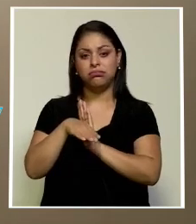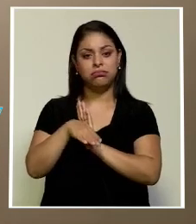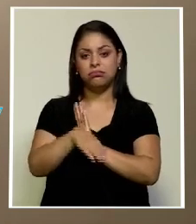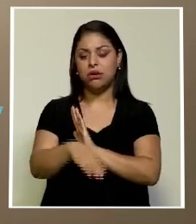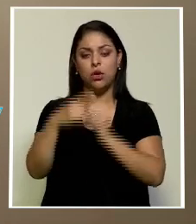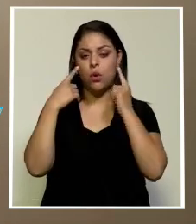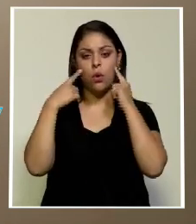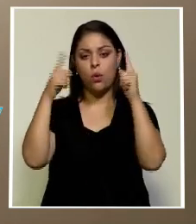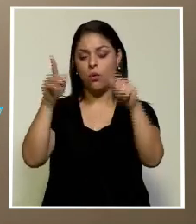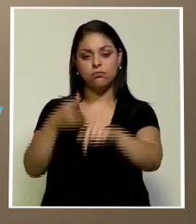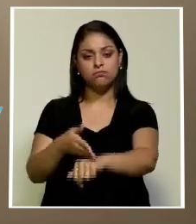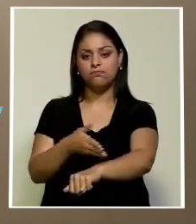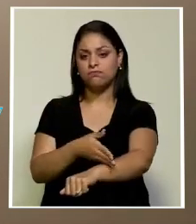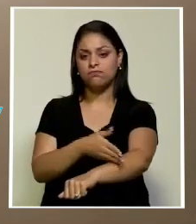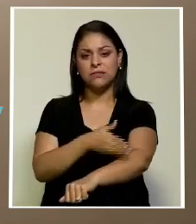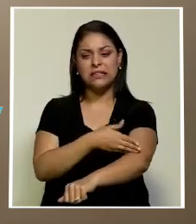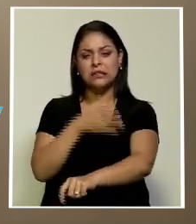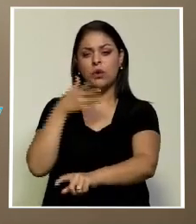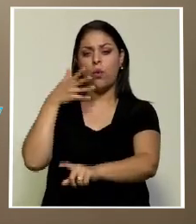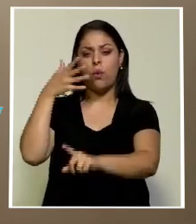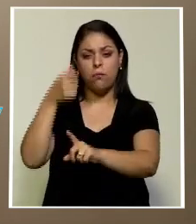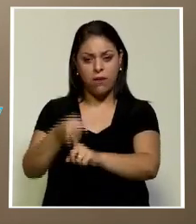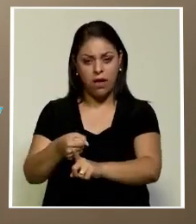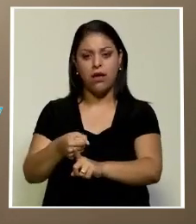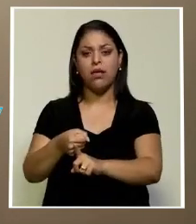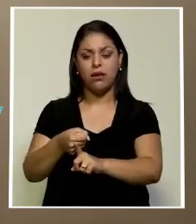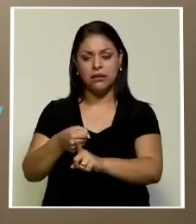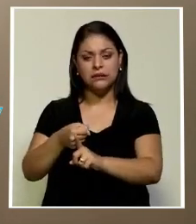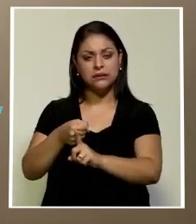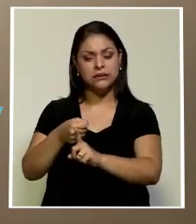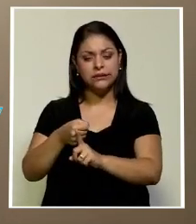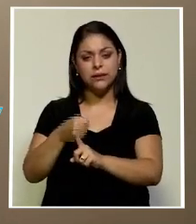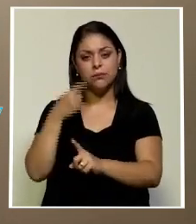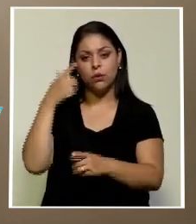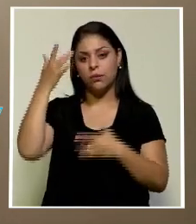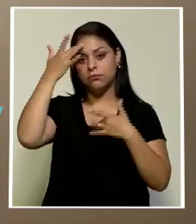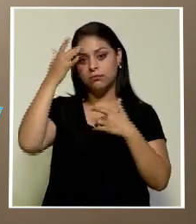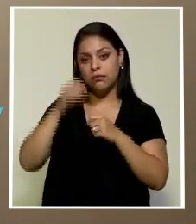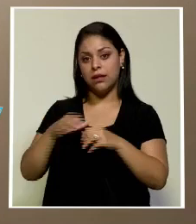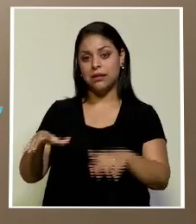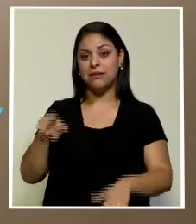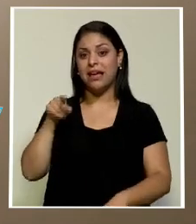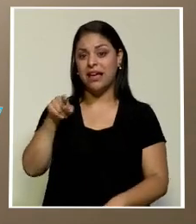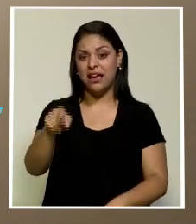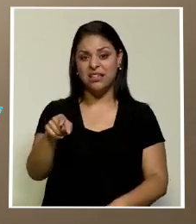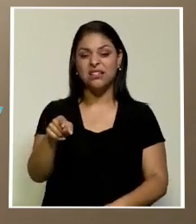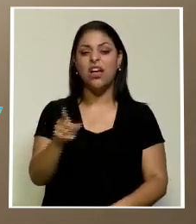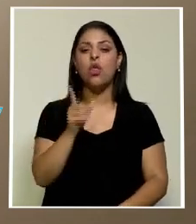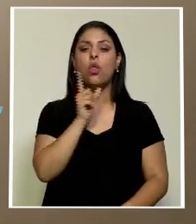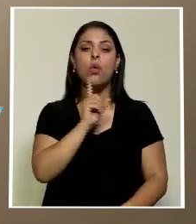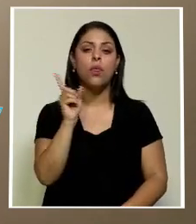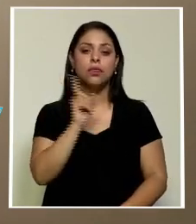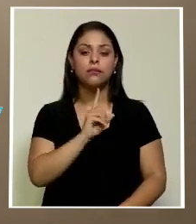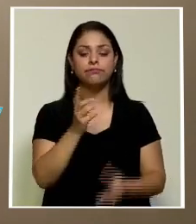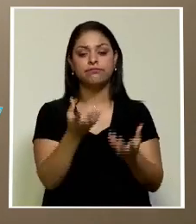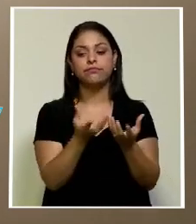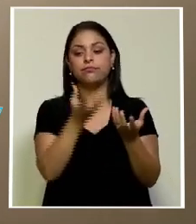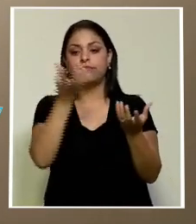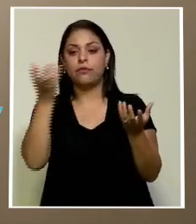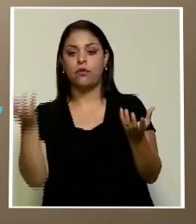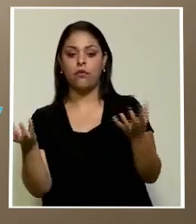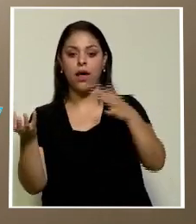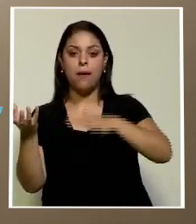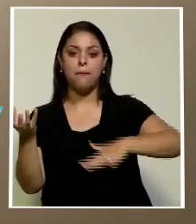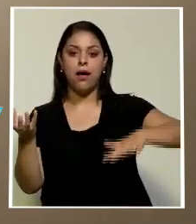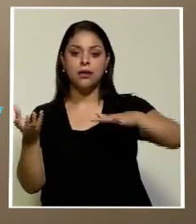prosperar, la que ha sido más golpeada por el impacto de la pandemia, es la que está fuera del Valle Central. Esa Costa Rica o